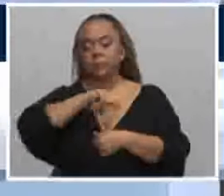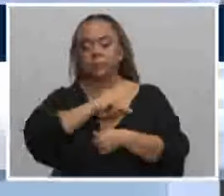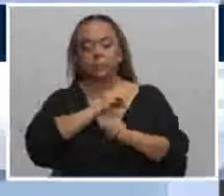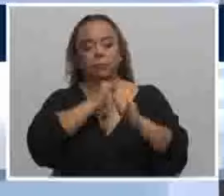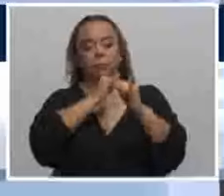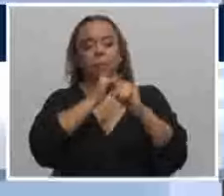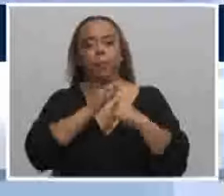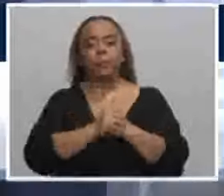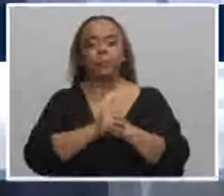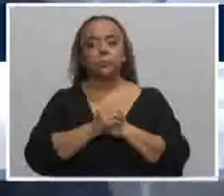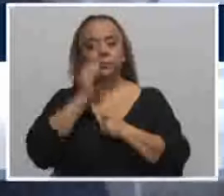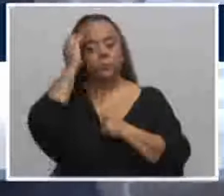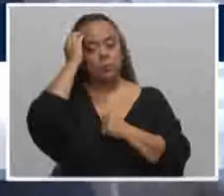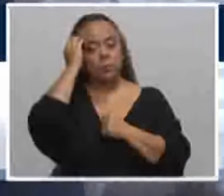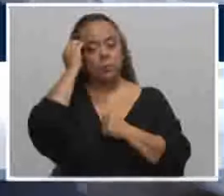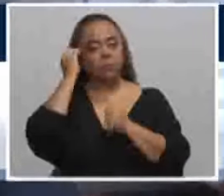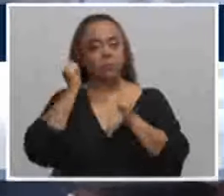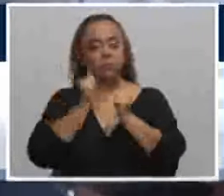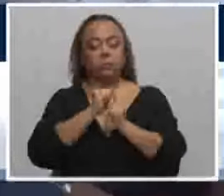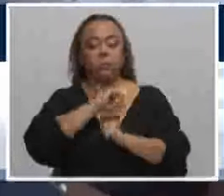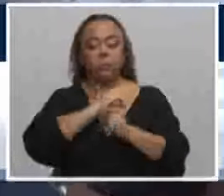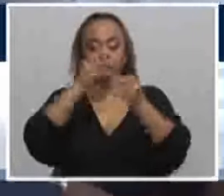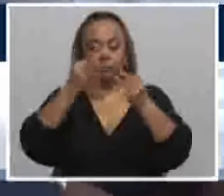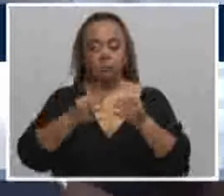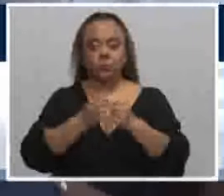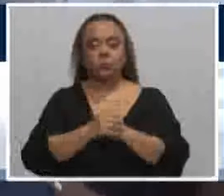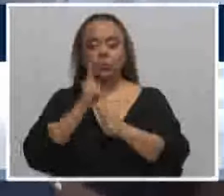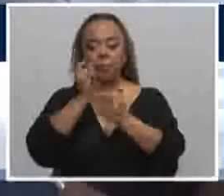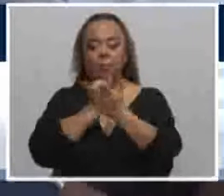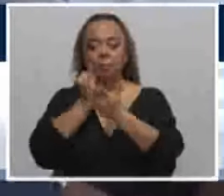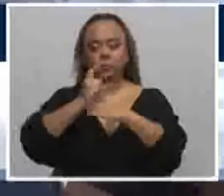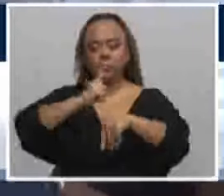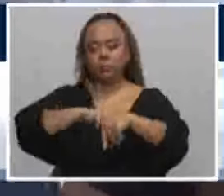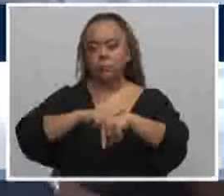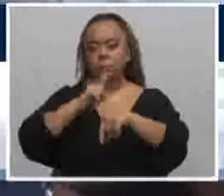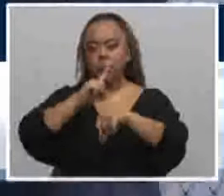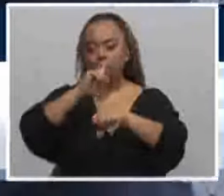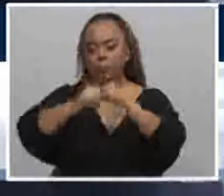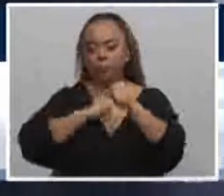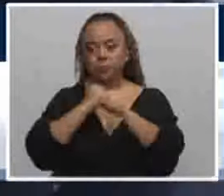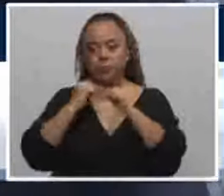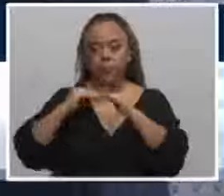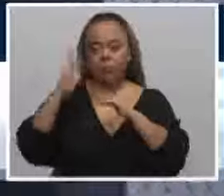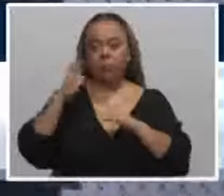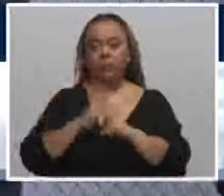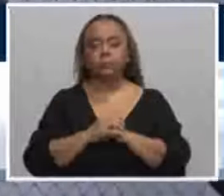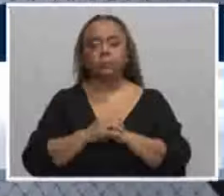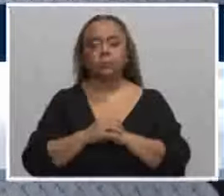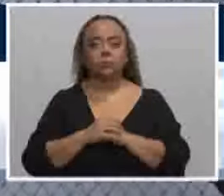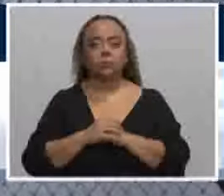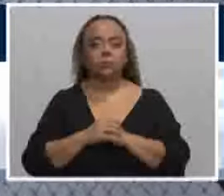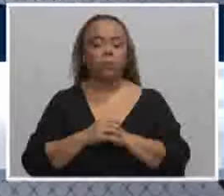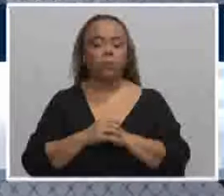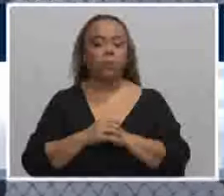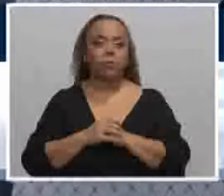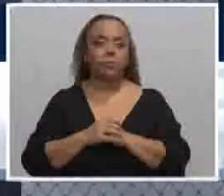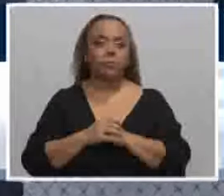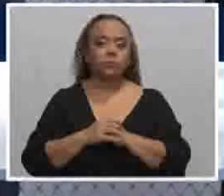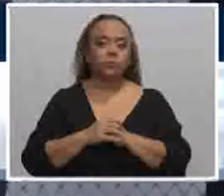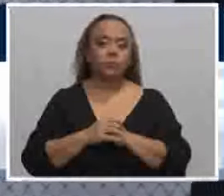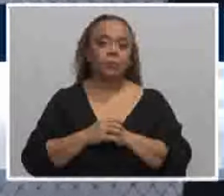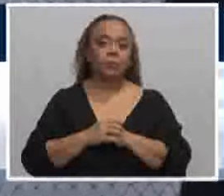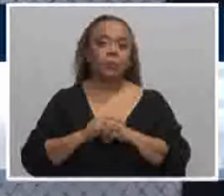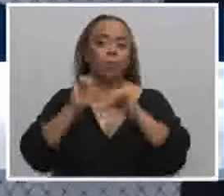denuncia con el oficial de integridad. Una investigación que tardó poco más de un año y que aún se encuentra en desarrollo,